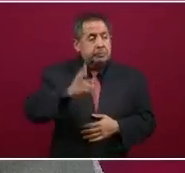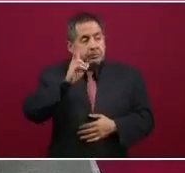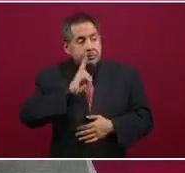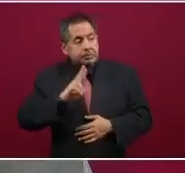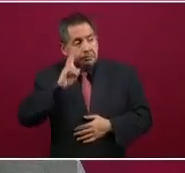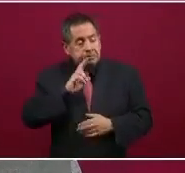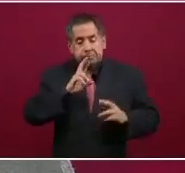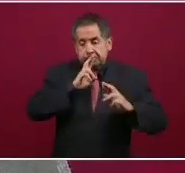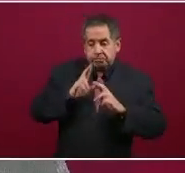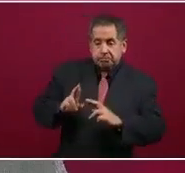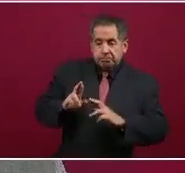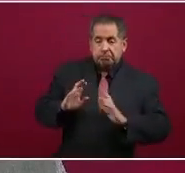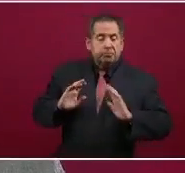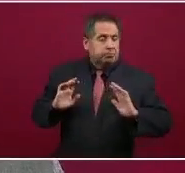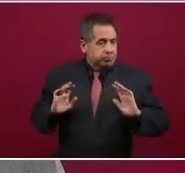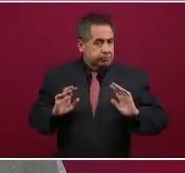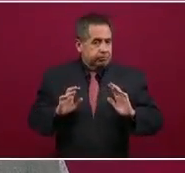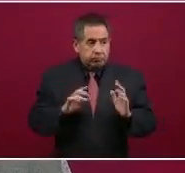veríamos